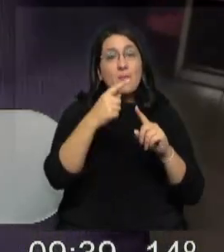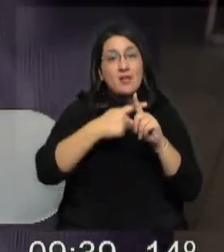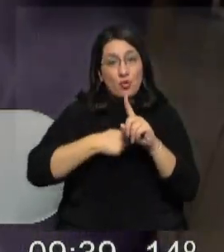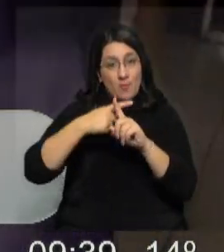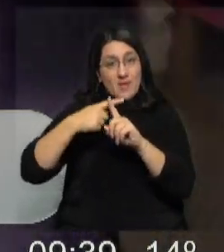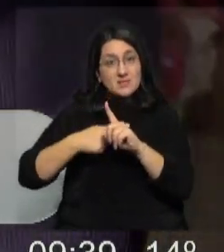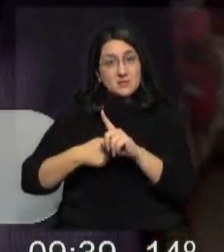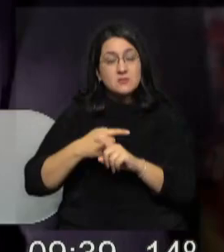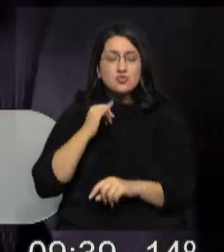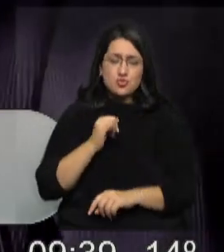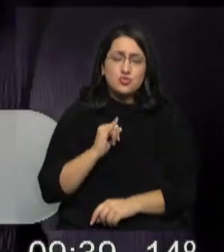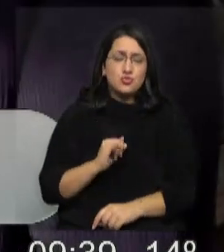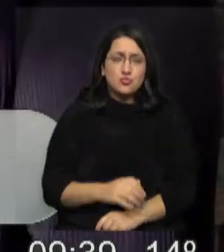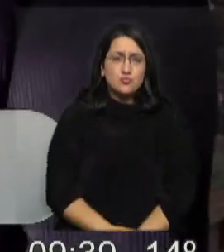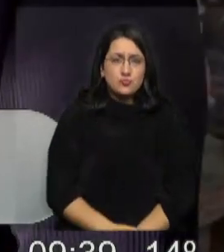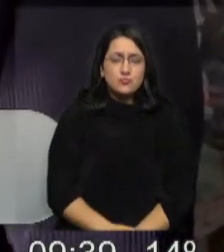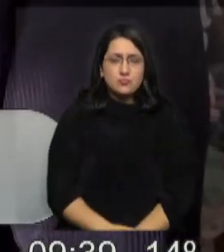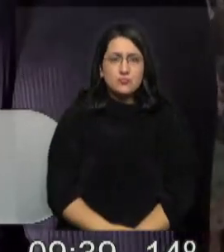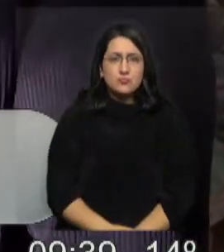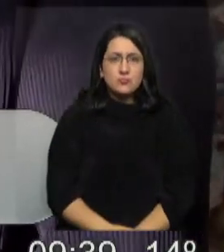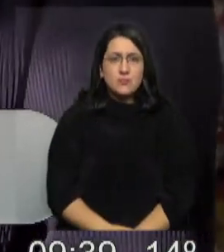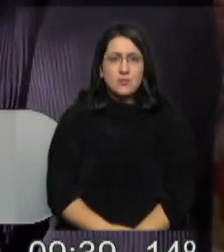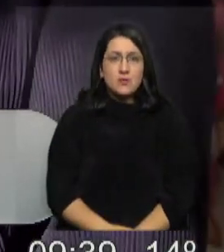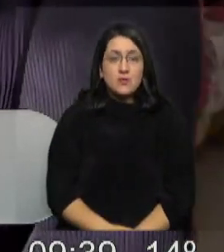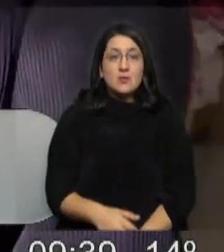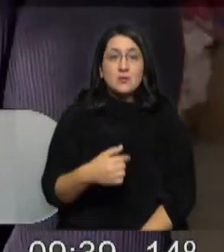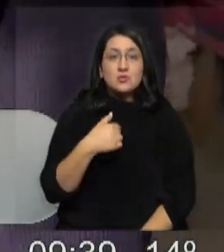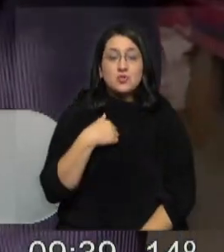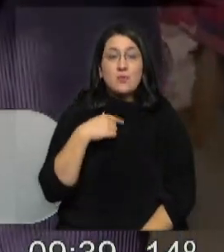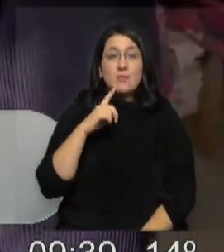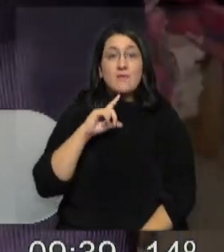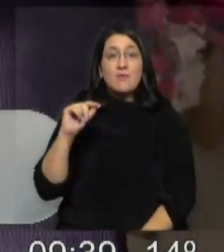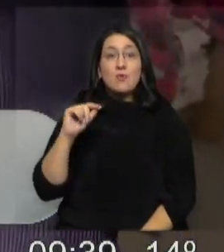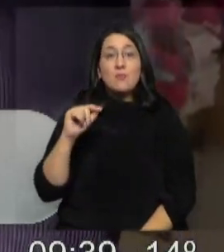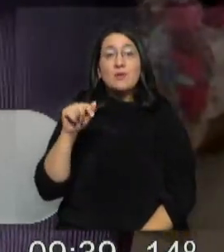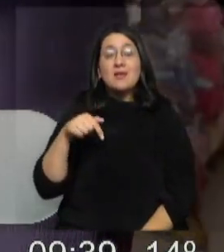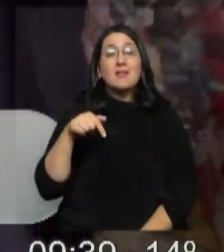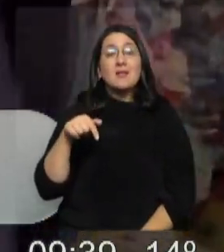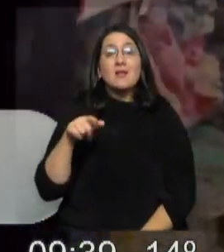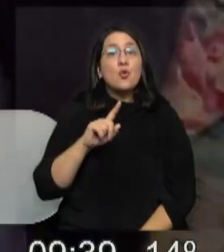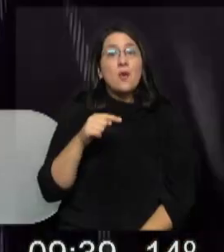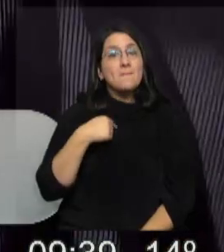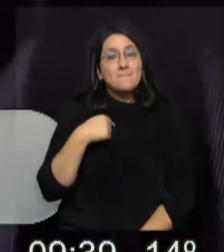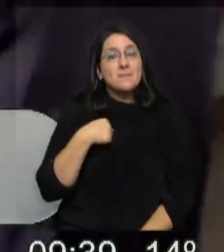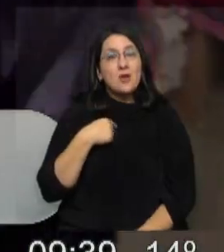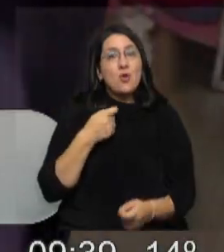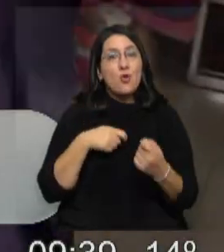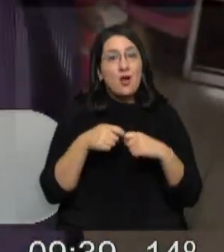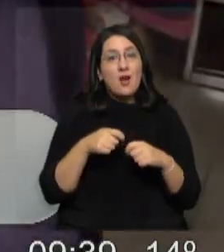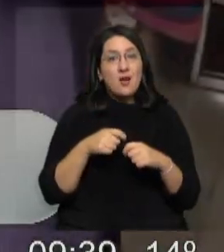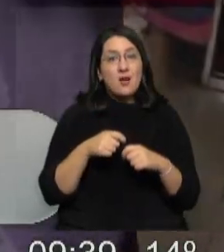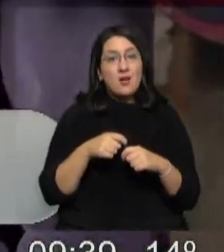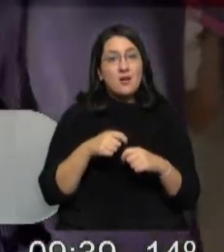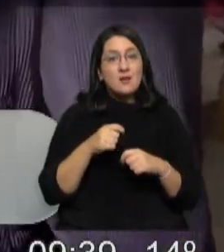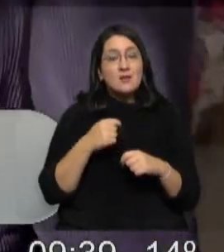que sí, yo creo que sí. Me retiro porque el local este no es mío. Ah, ¿no es suyo este local? Ah, ¿estamos en otro local